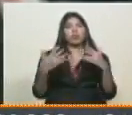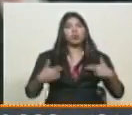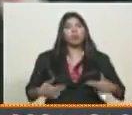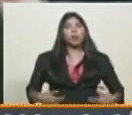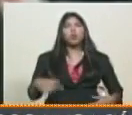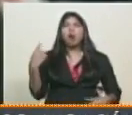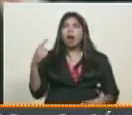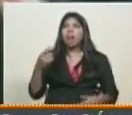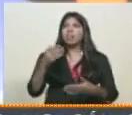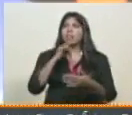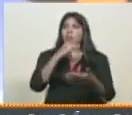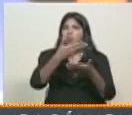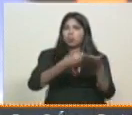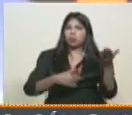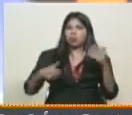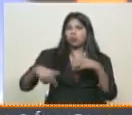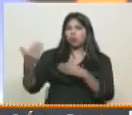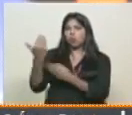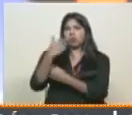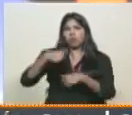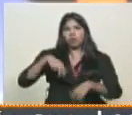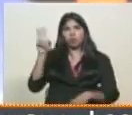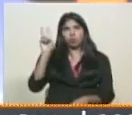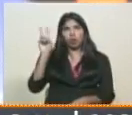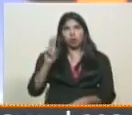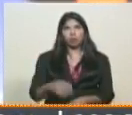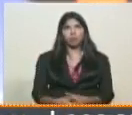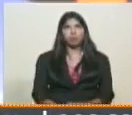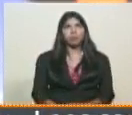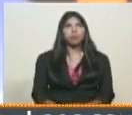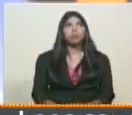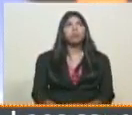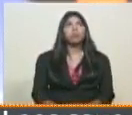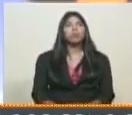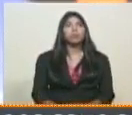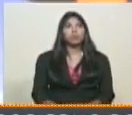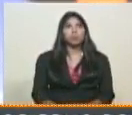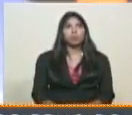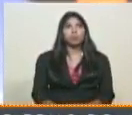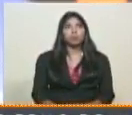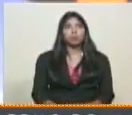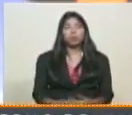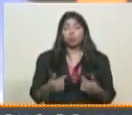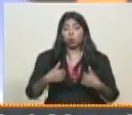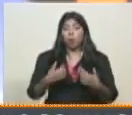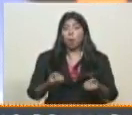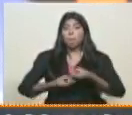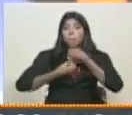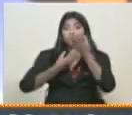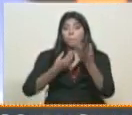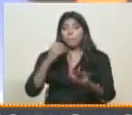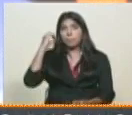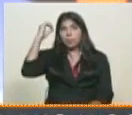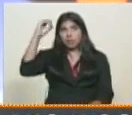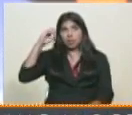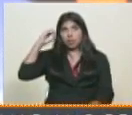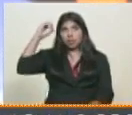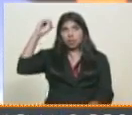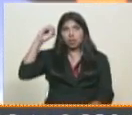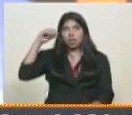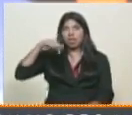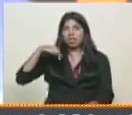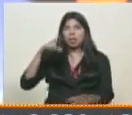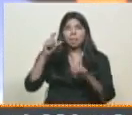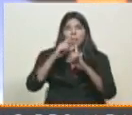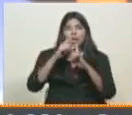contra venezuela' bueno tenemos al canciller de venezuela jorge arreaza yo diría este que la palabra clave